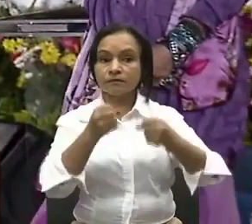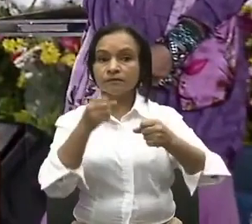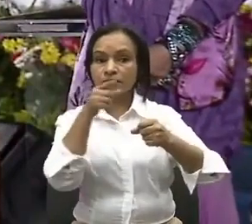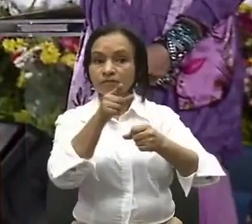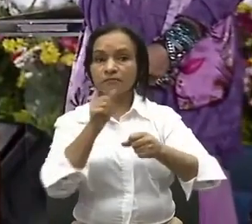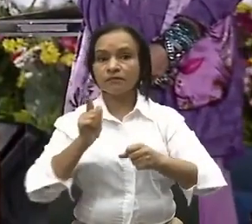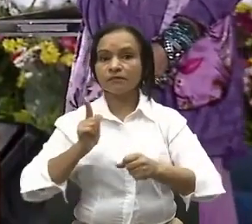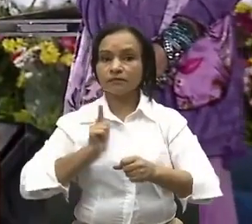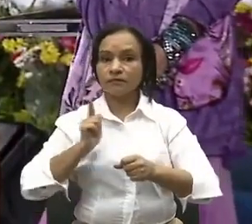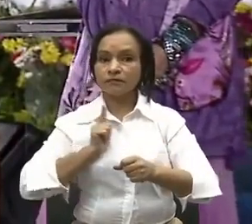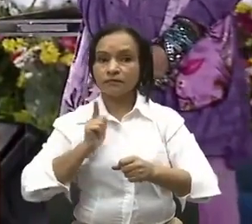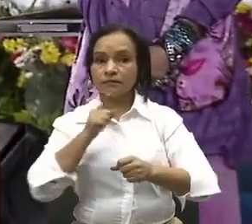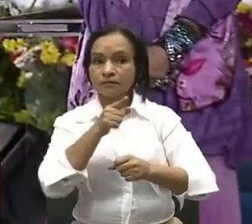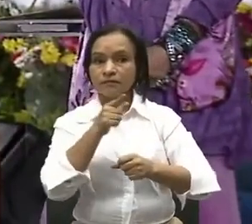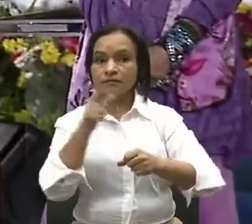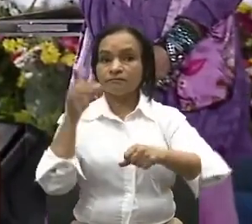ahora